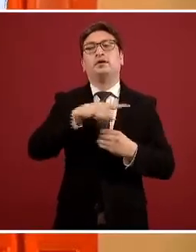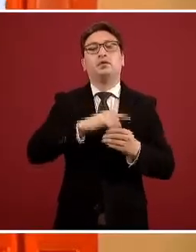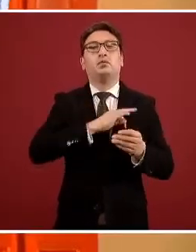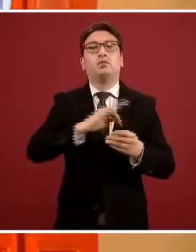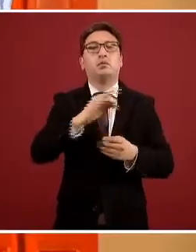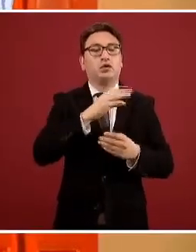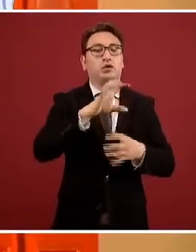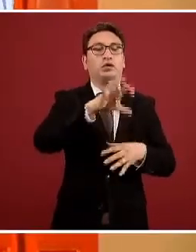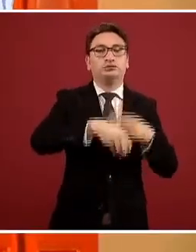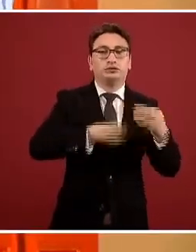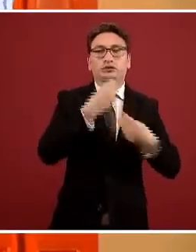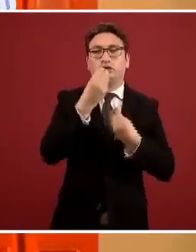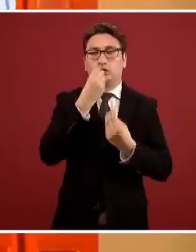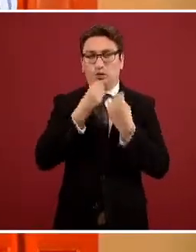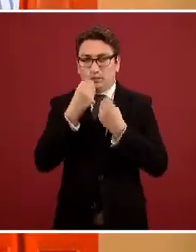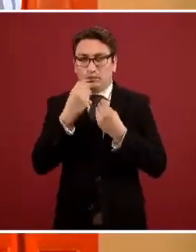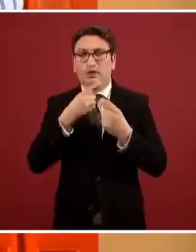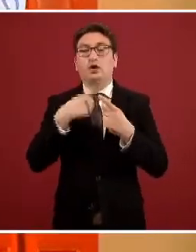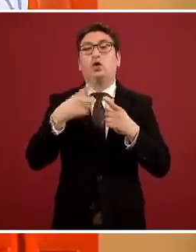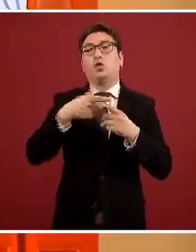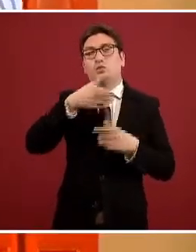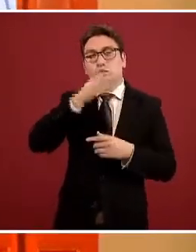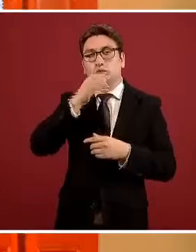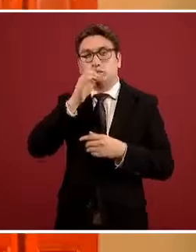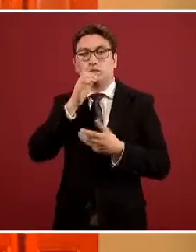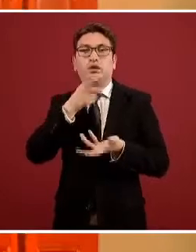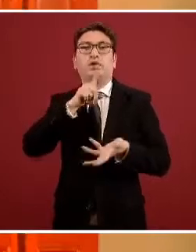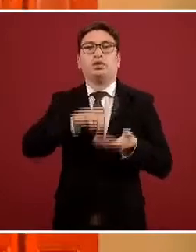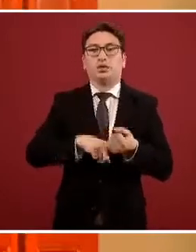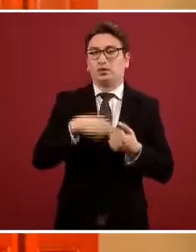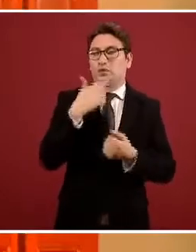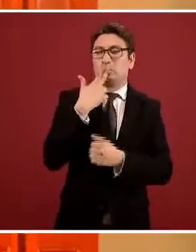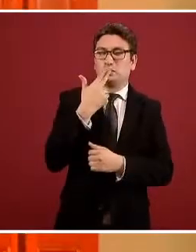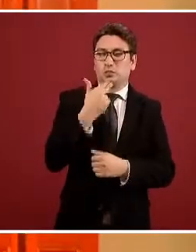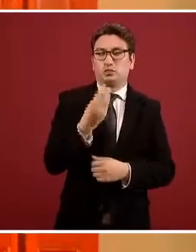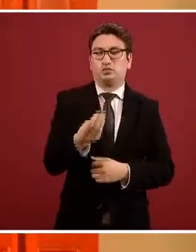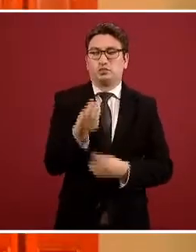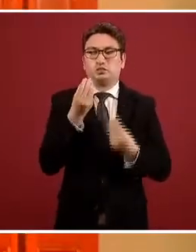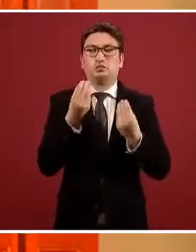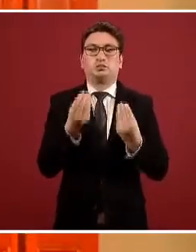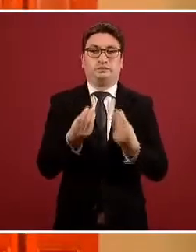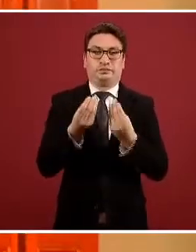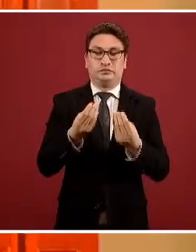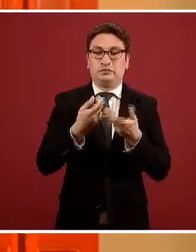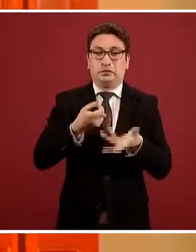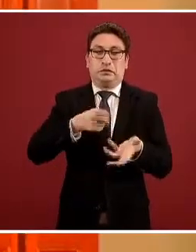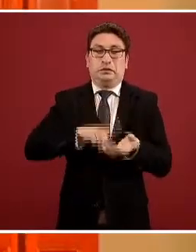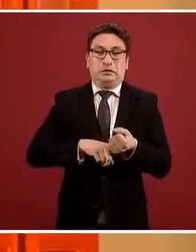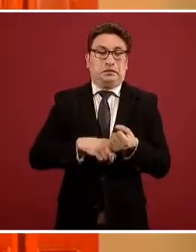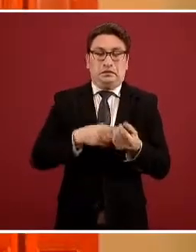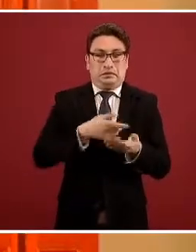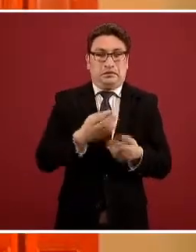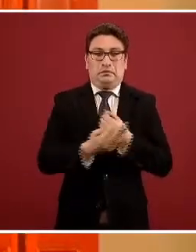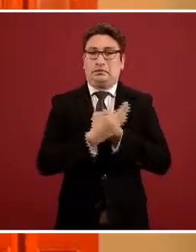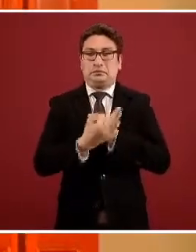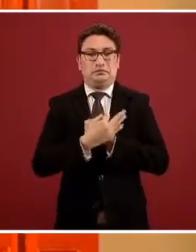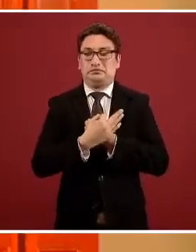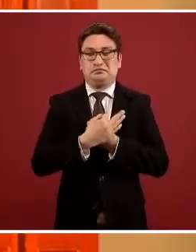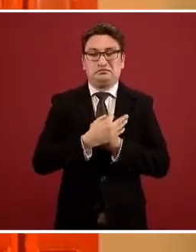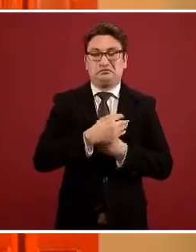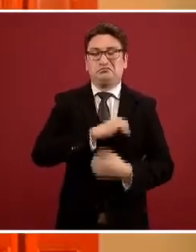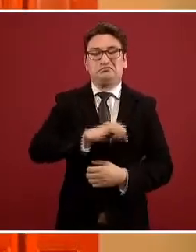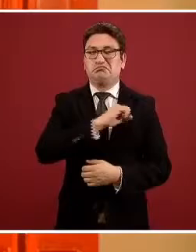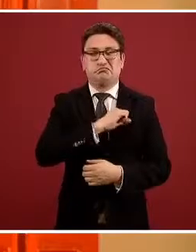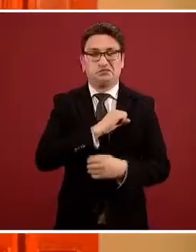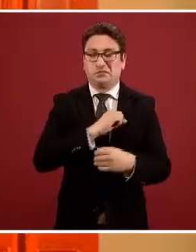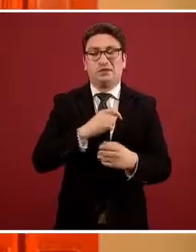a los alimentos y las bebidas azucaradas que tienen muy bajo valor nutricional, pero muy alto poder